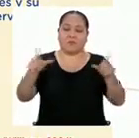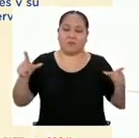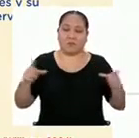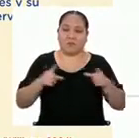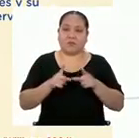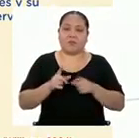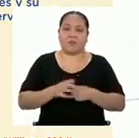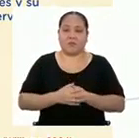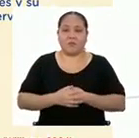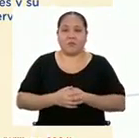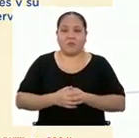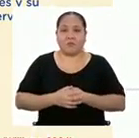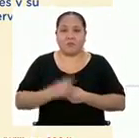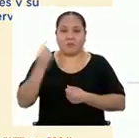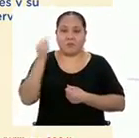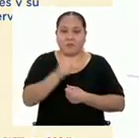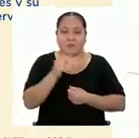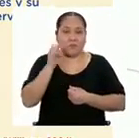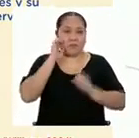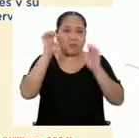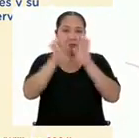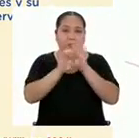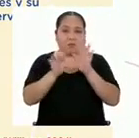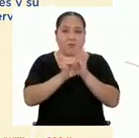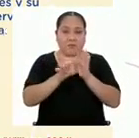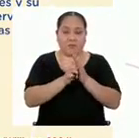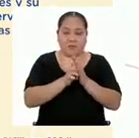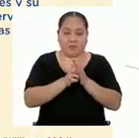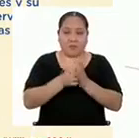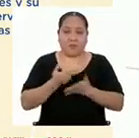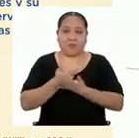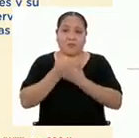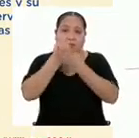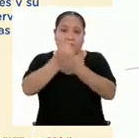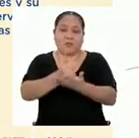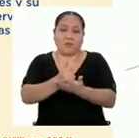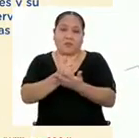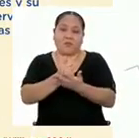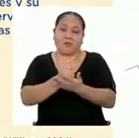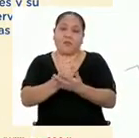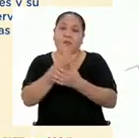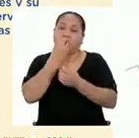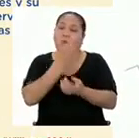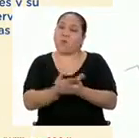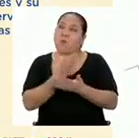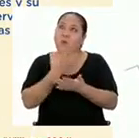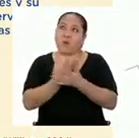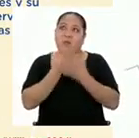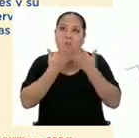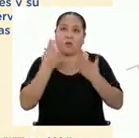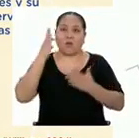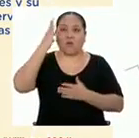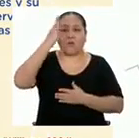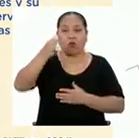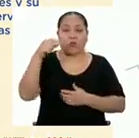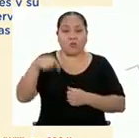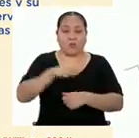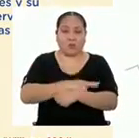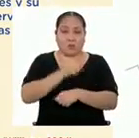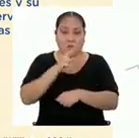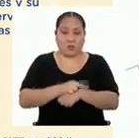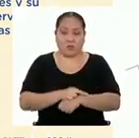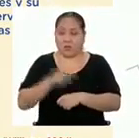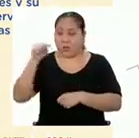Chaparrí. Ese es un ejemplo que augura buenas esperanzas para el futuro de la región. Durante nuestra